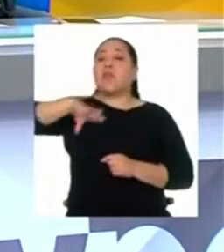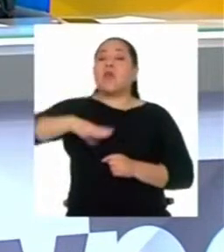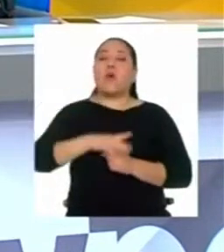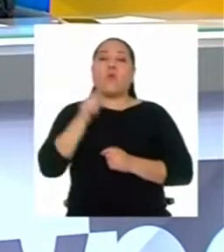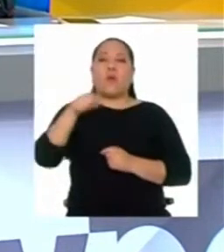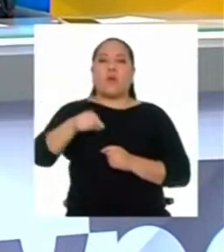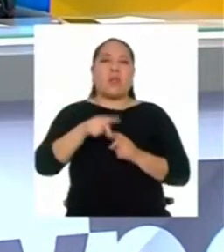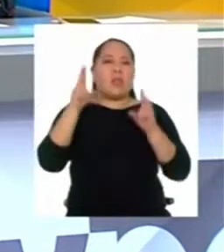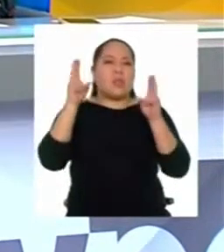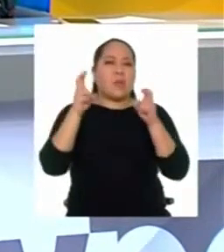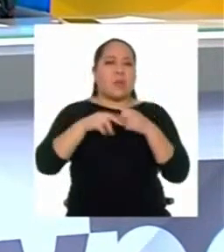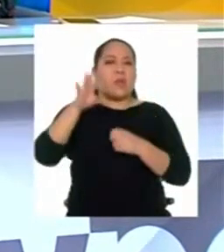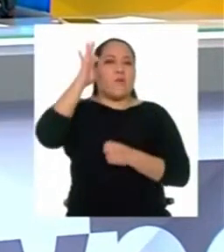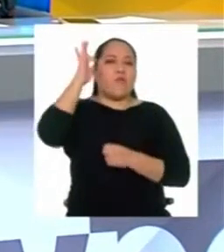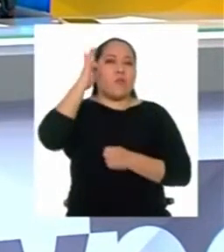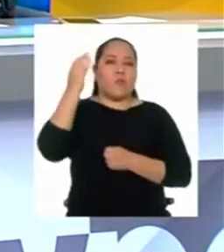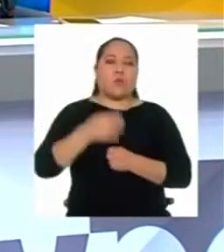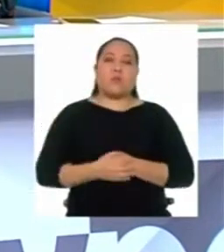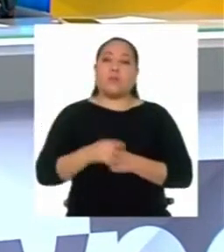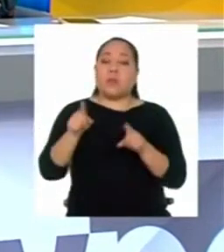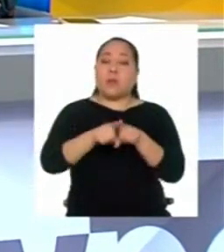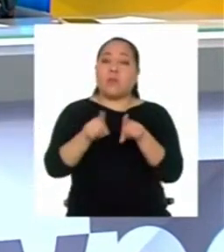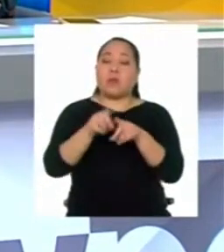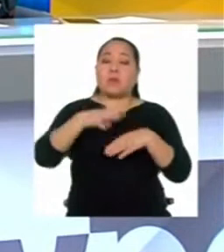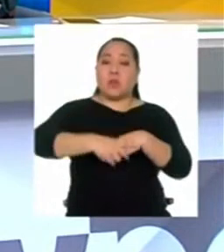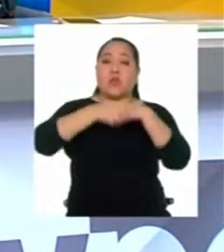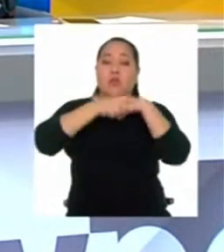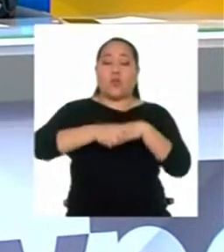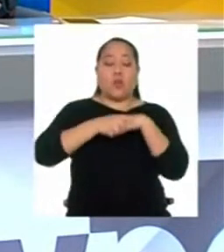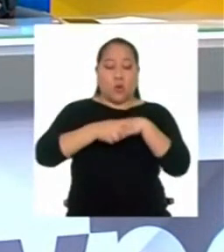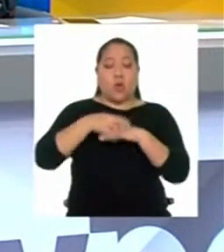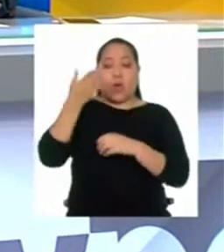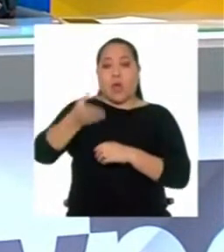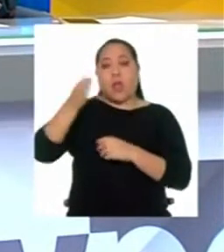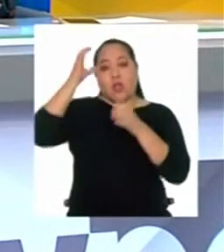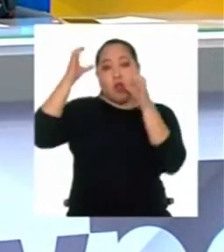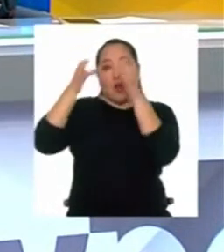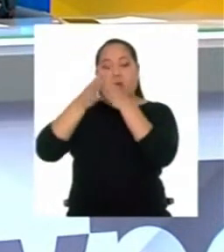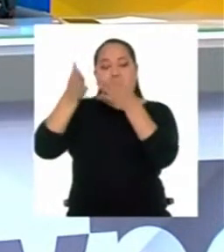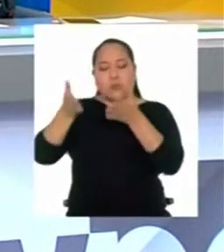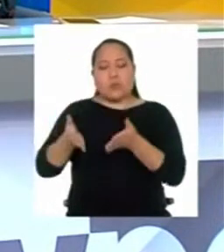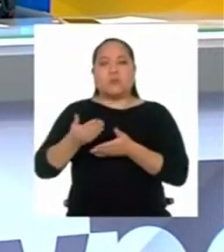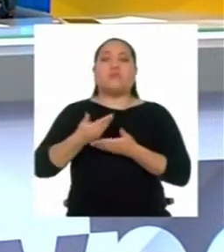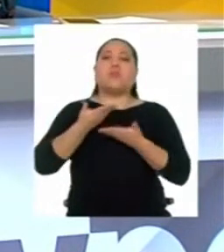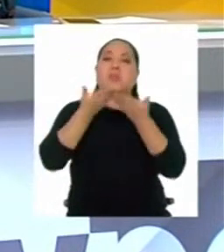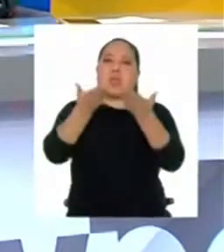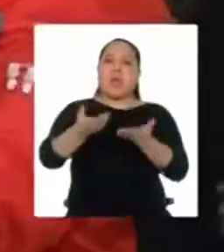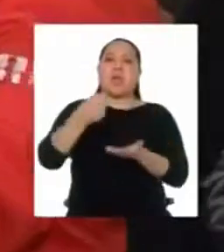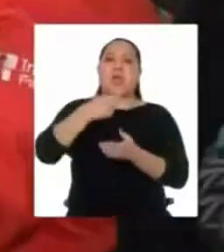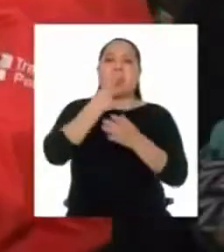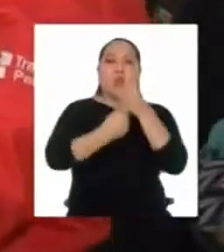expresidente Alberto Fujimori. De otro lado, saludó la decisión del Congreso de otorgarle el voto de confianza al gabinete de ministros.